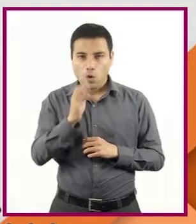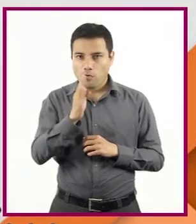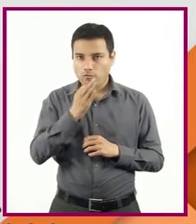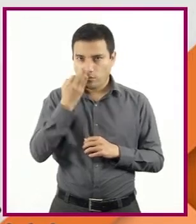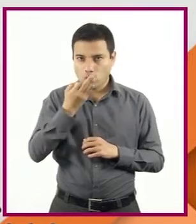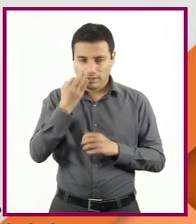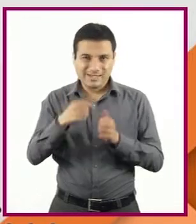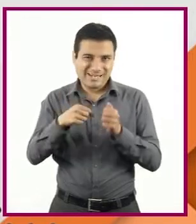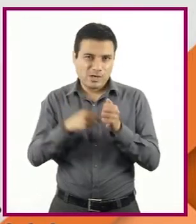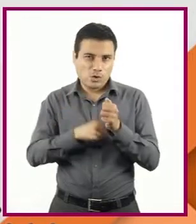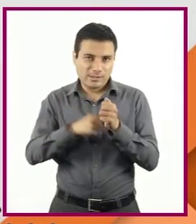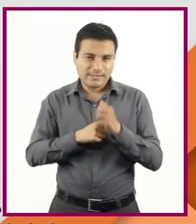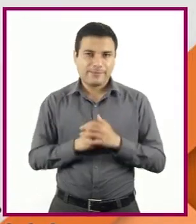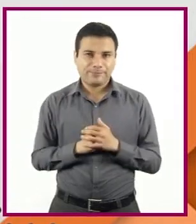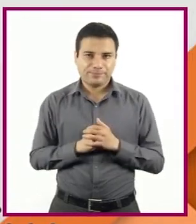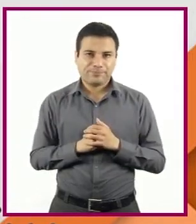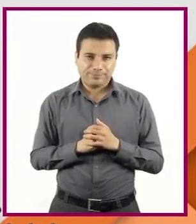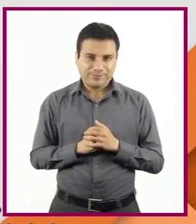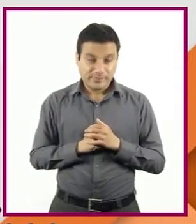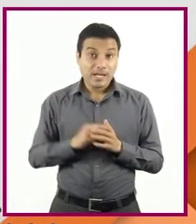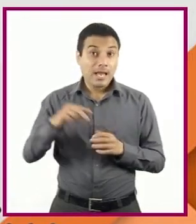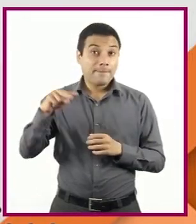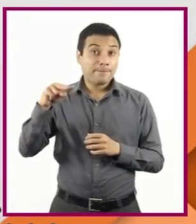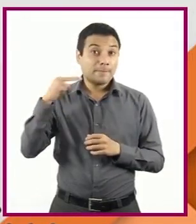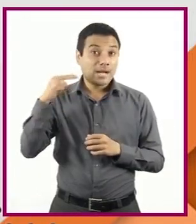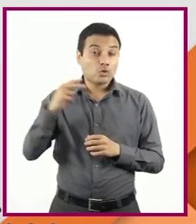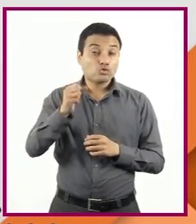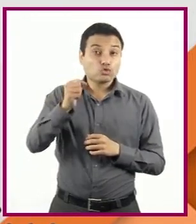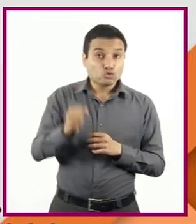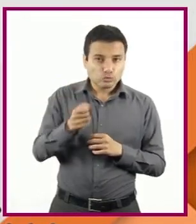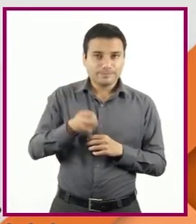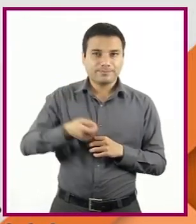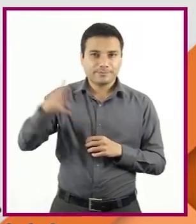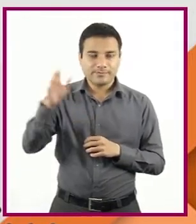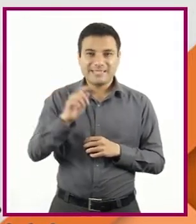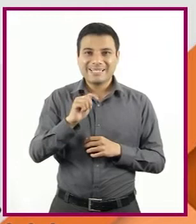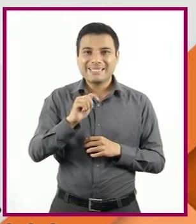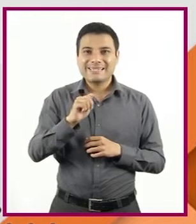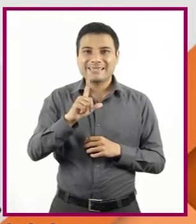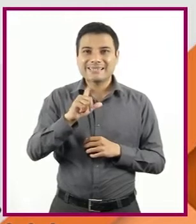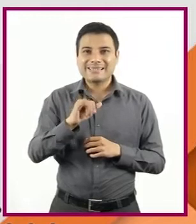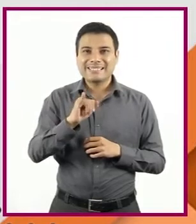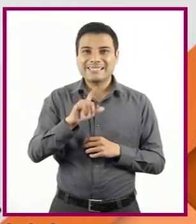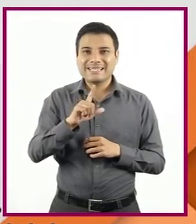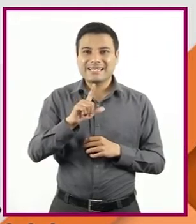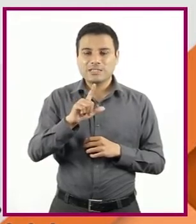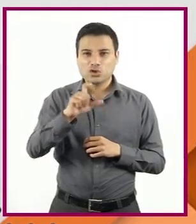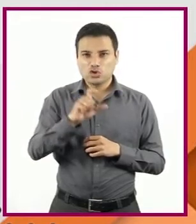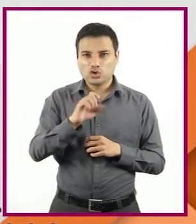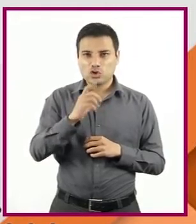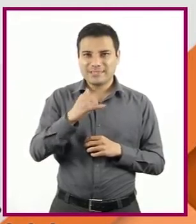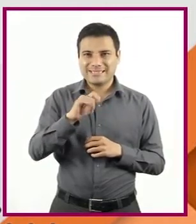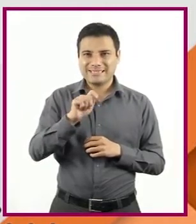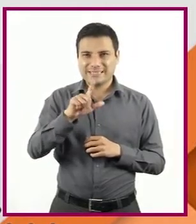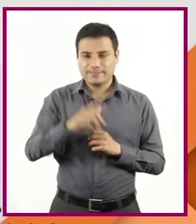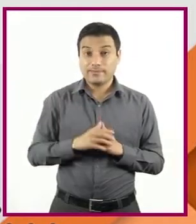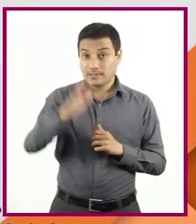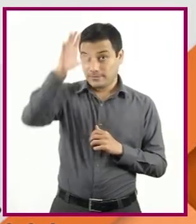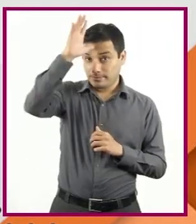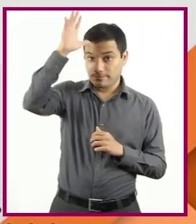zoques popolucas, al sur de Veracruz, se dice tlilxochitl, y entre los mexicas se le